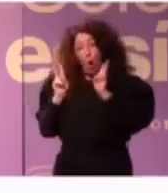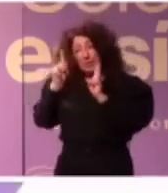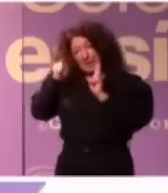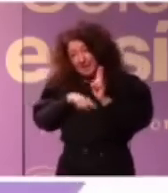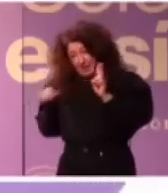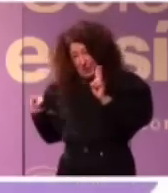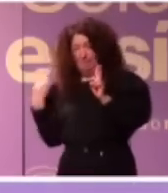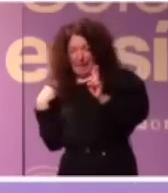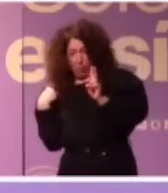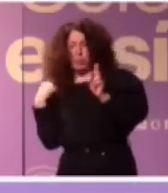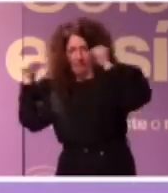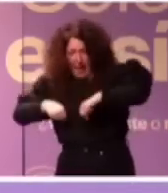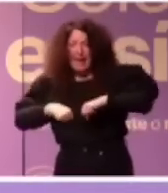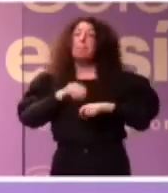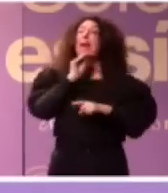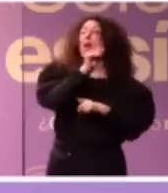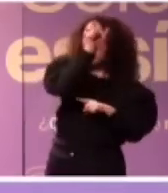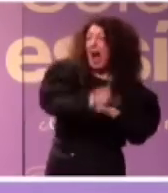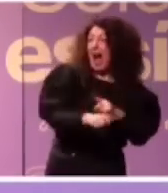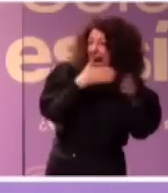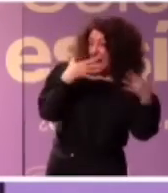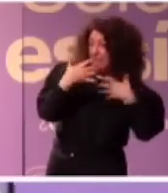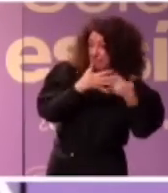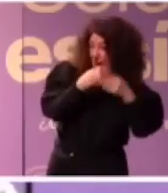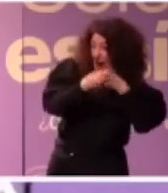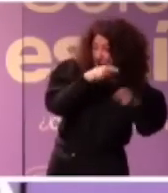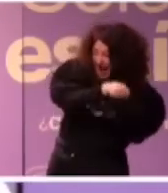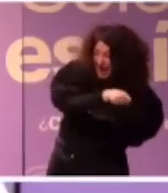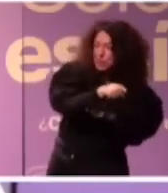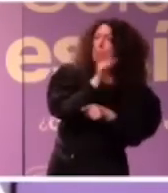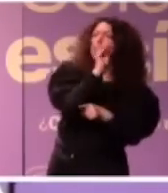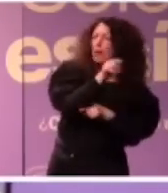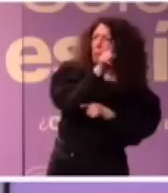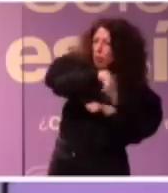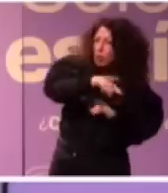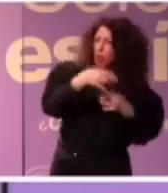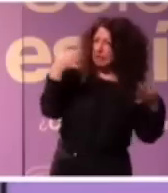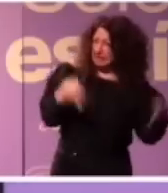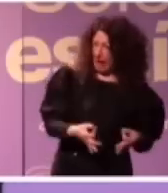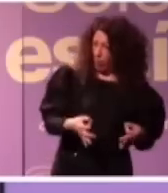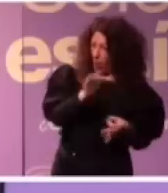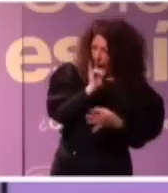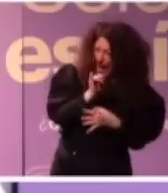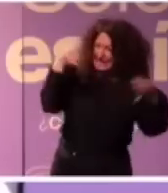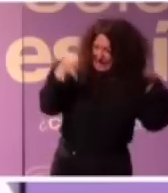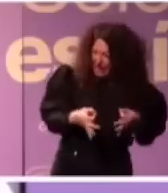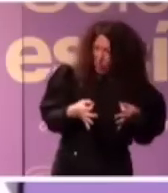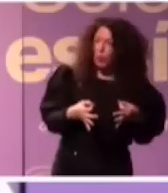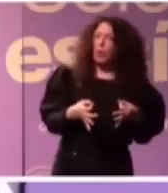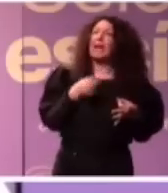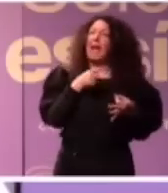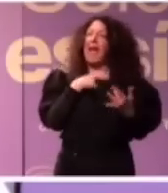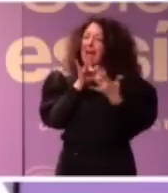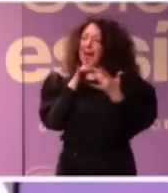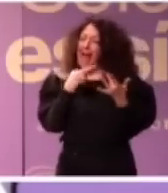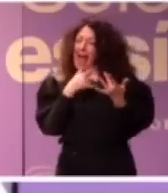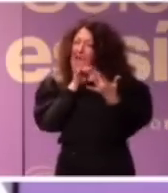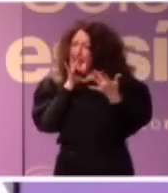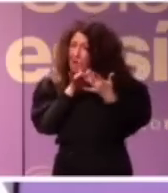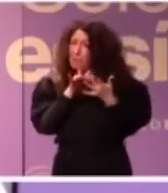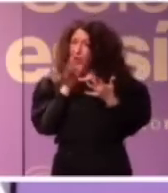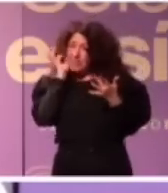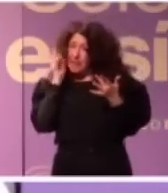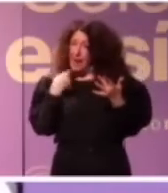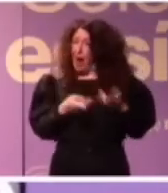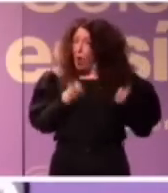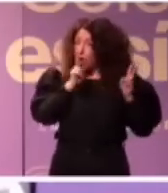hay una pregunta para el agresor y para los hombres. ¿Os asegurasteis, os habéis asegurado de que esa relación era